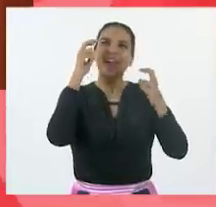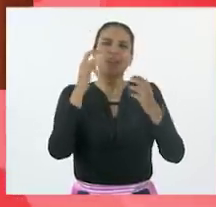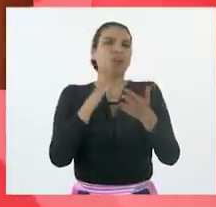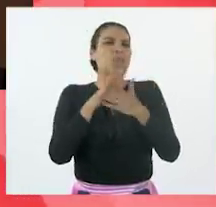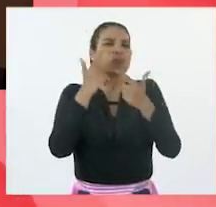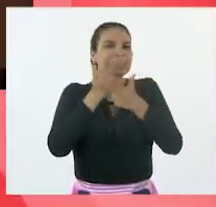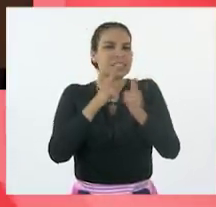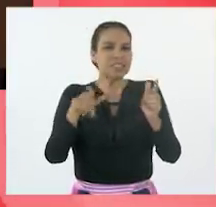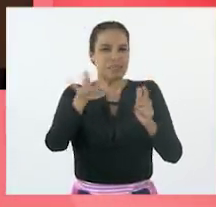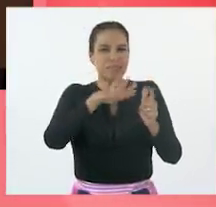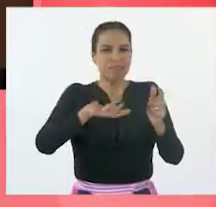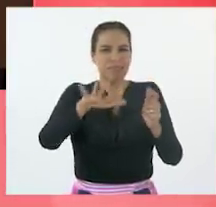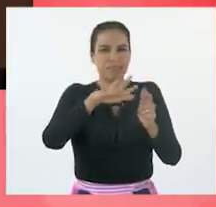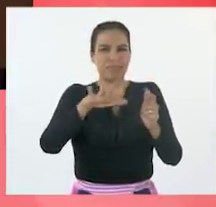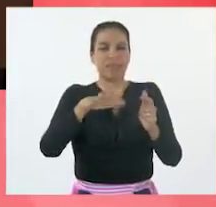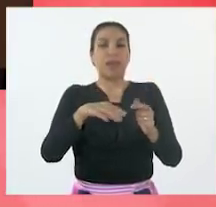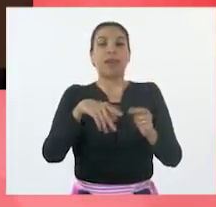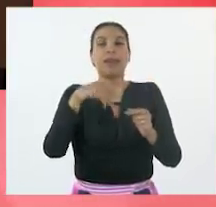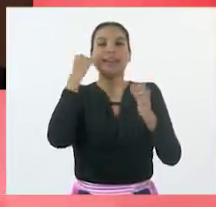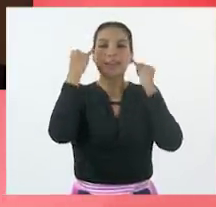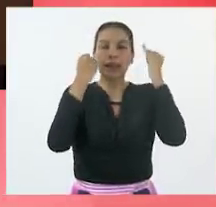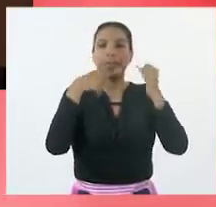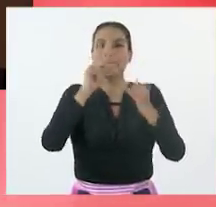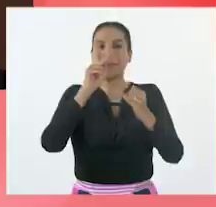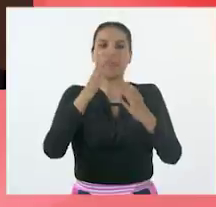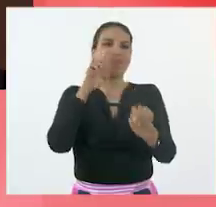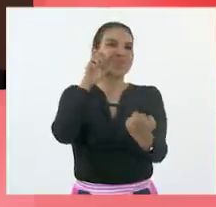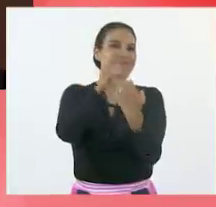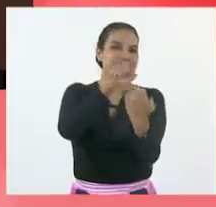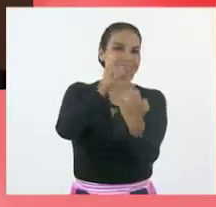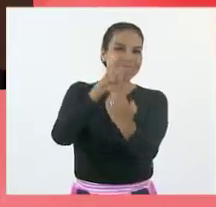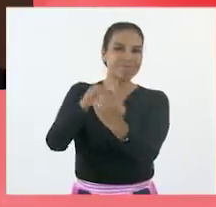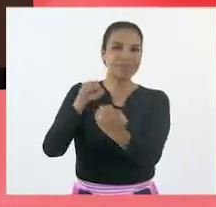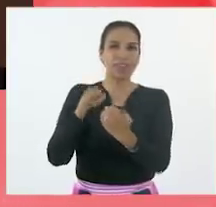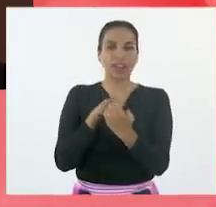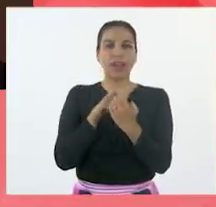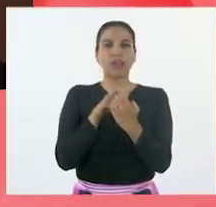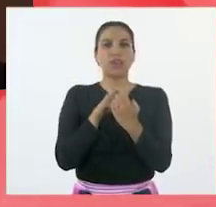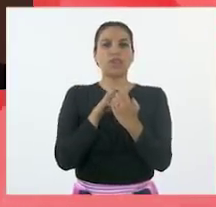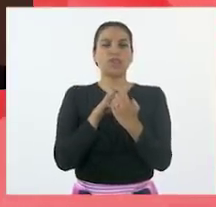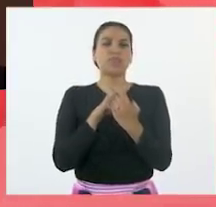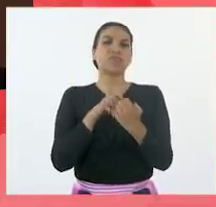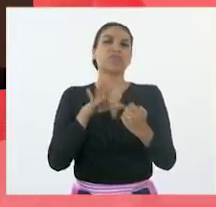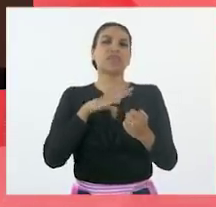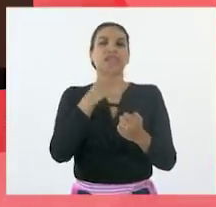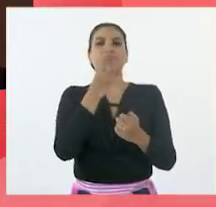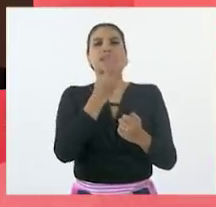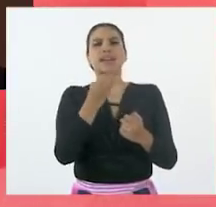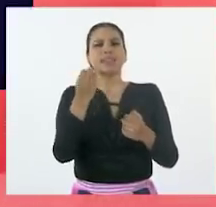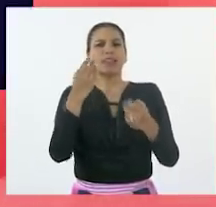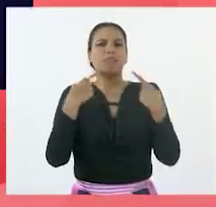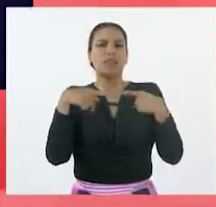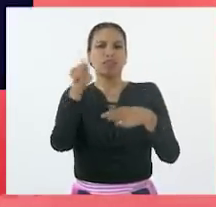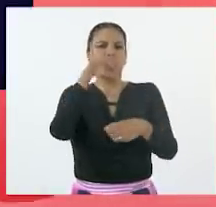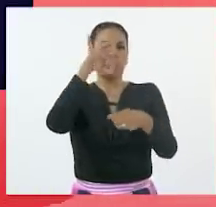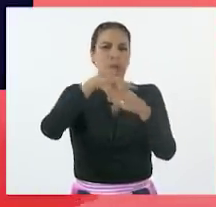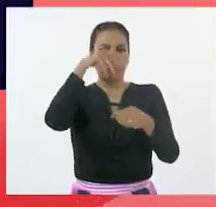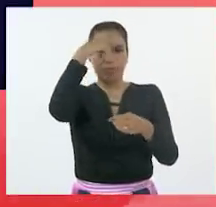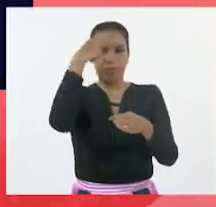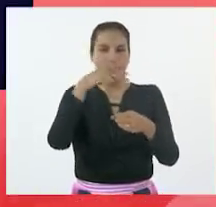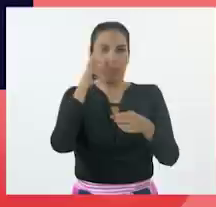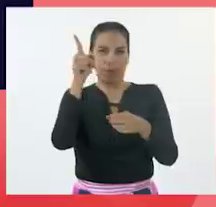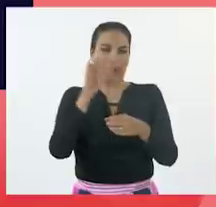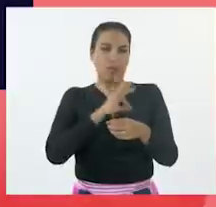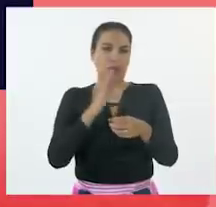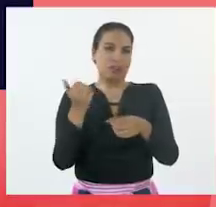democráticos. Sin embargo, bajo engaños, dizque 300 notables mexicanos votaron para que él